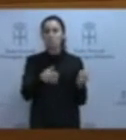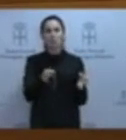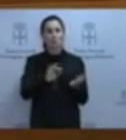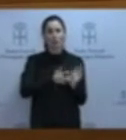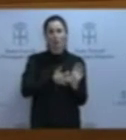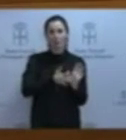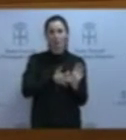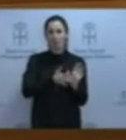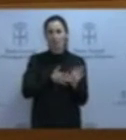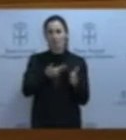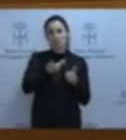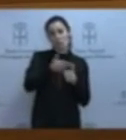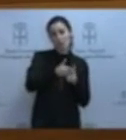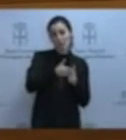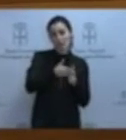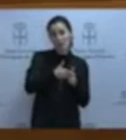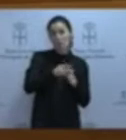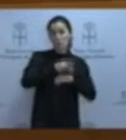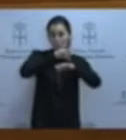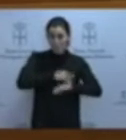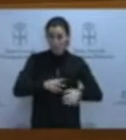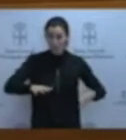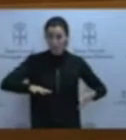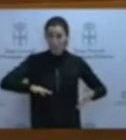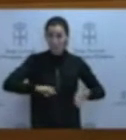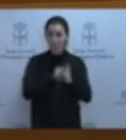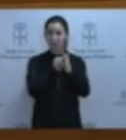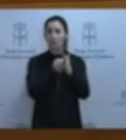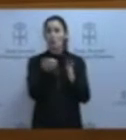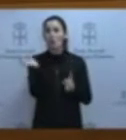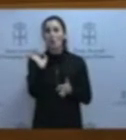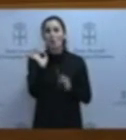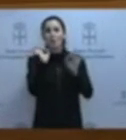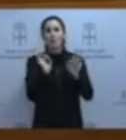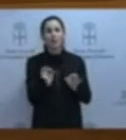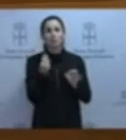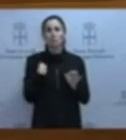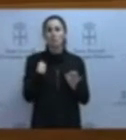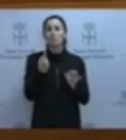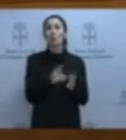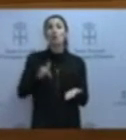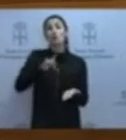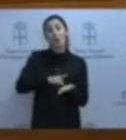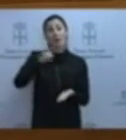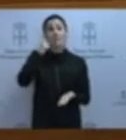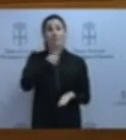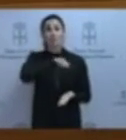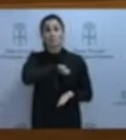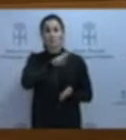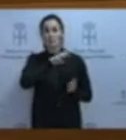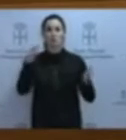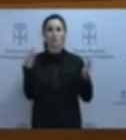agotado los excedentes de las mutuas de accidentes y los de la caja de maniobra del Banco de España, otros 8.000